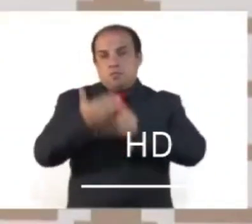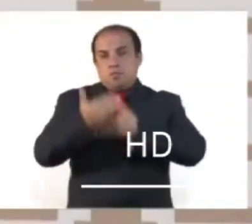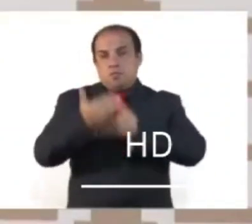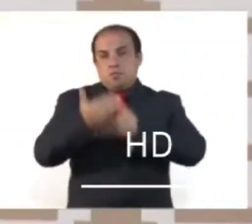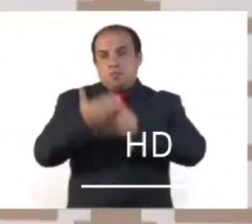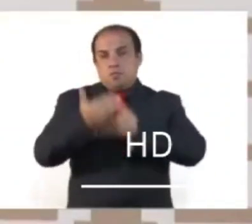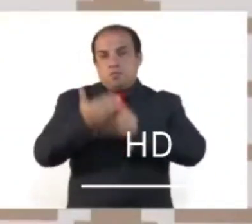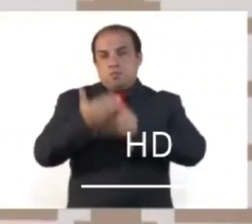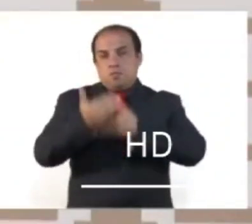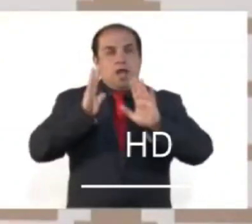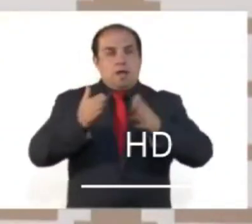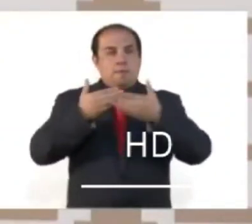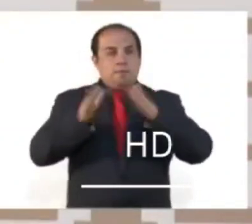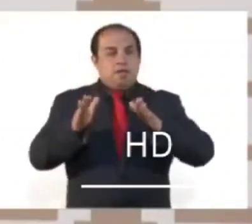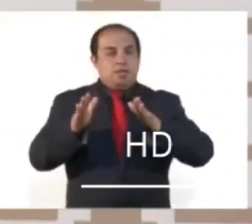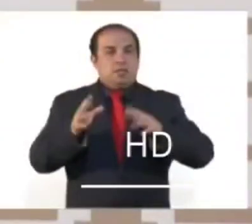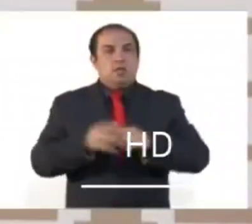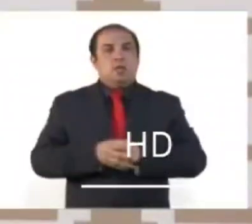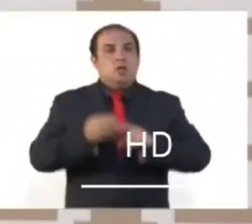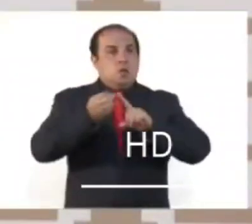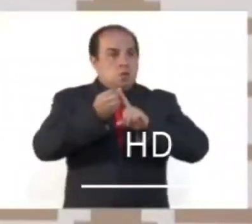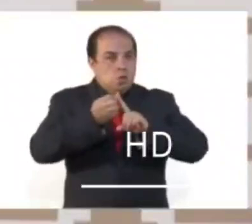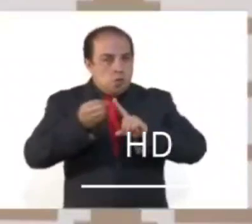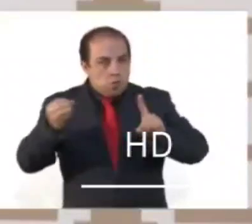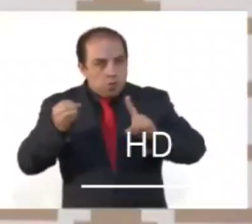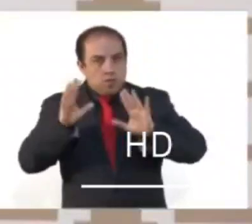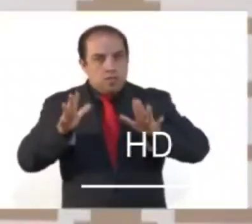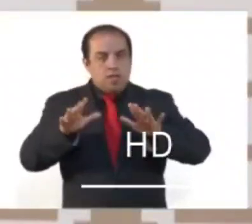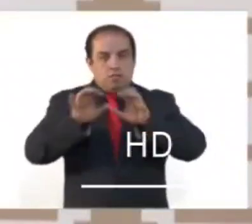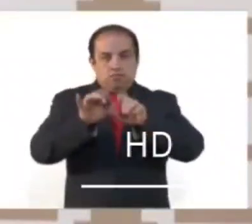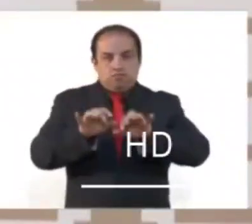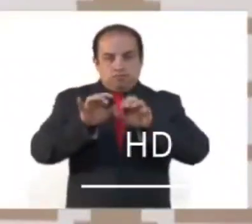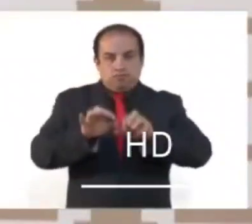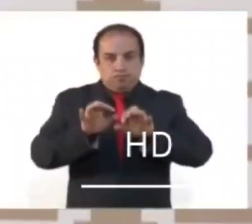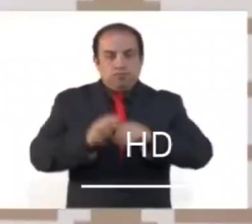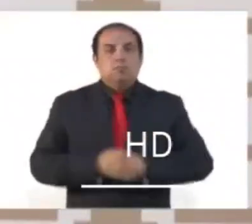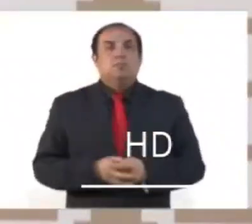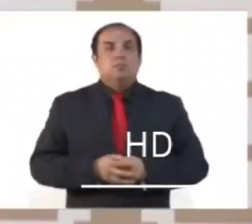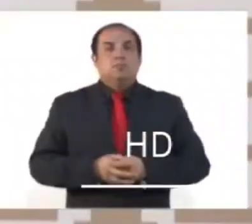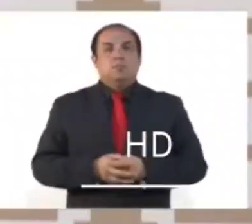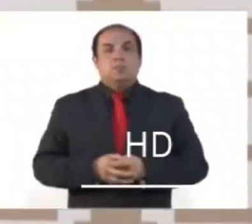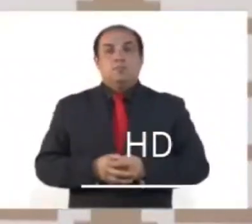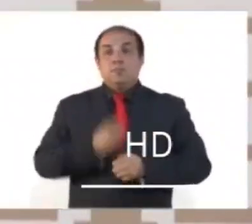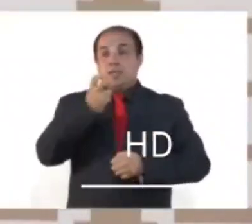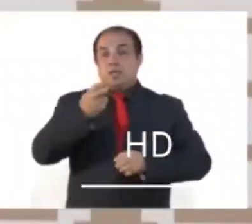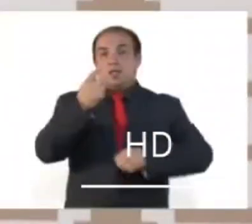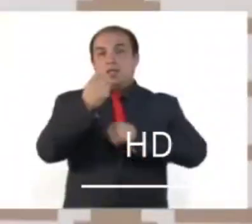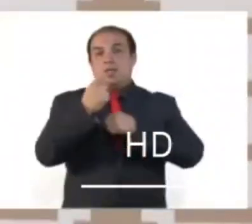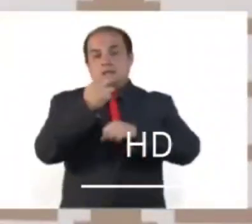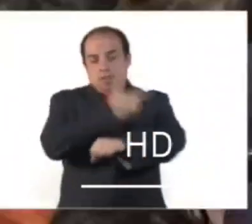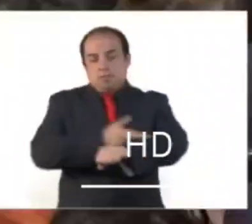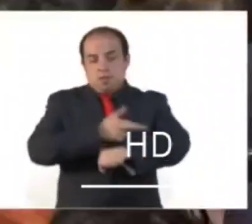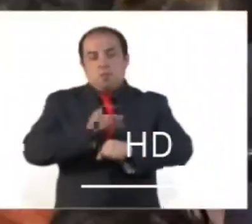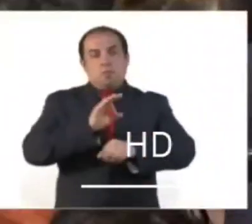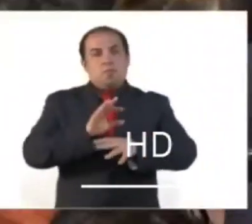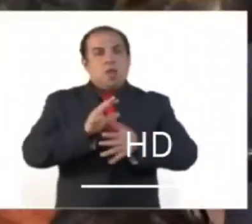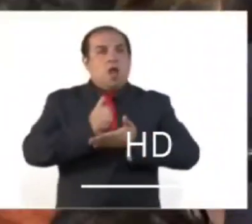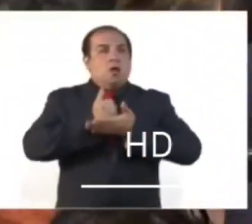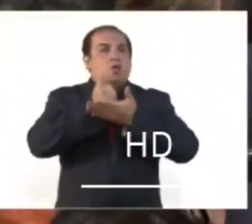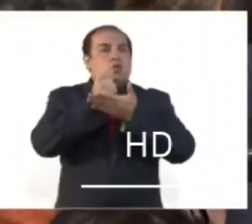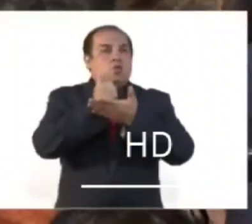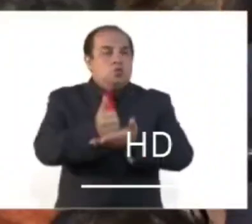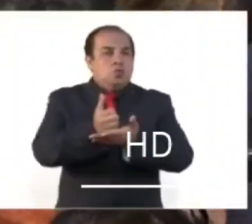punto de arrancar con la estandarización y con la guía de llenado. Entonces, realmente ese tipo de trámites creo que pueden facilitar, hacer